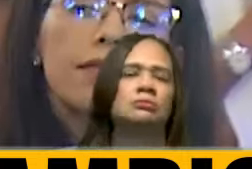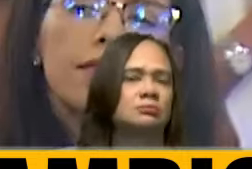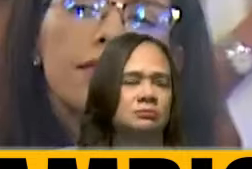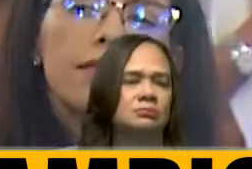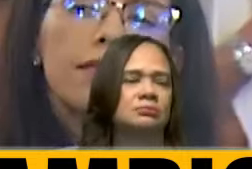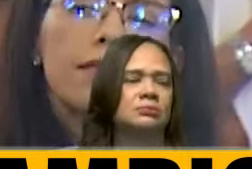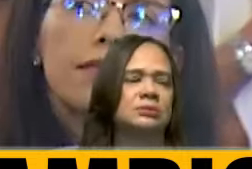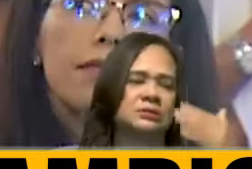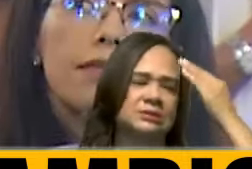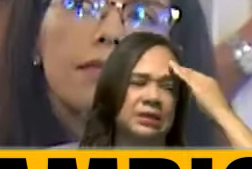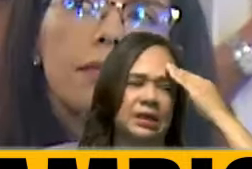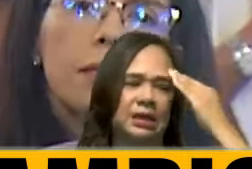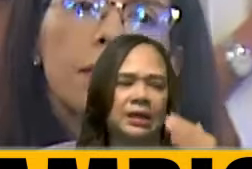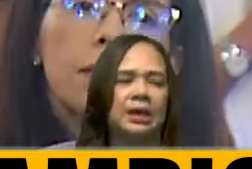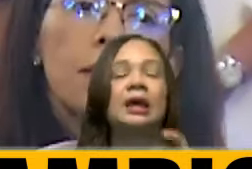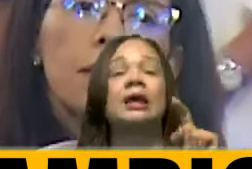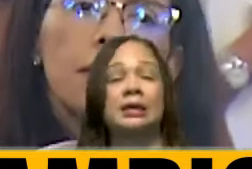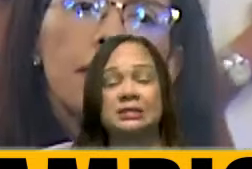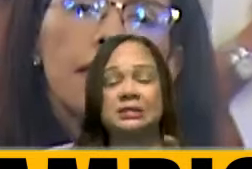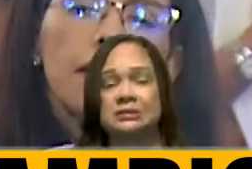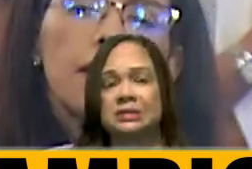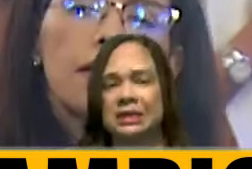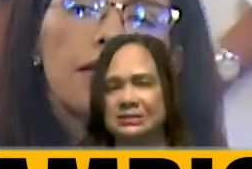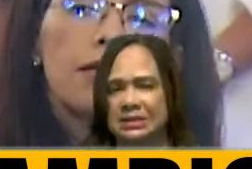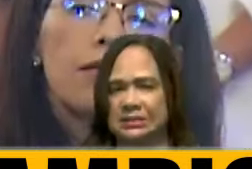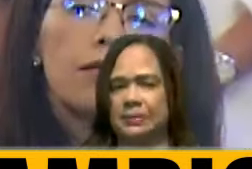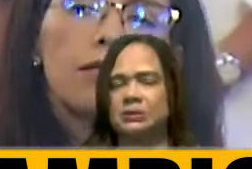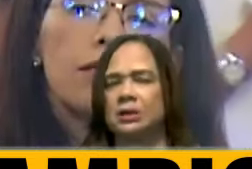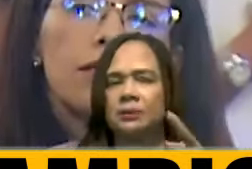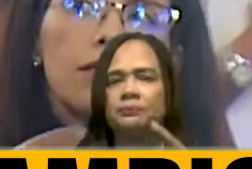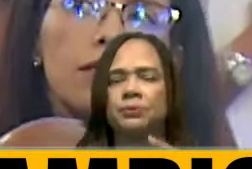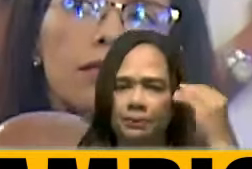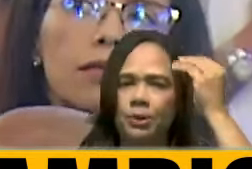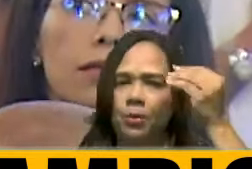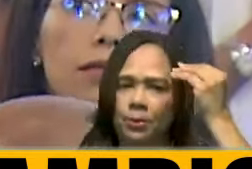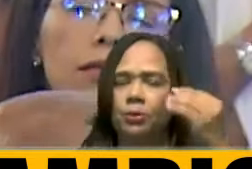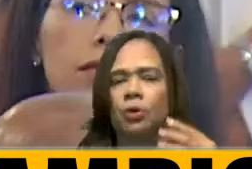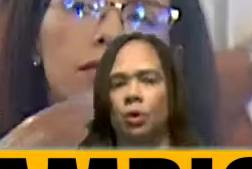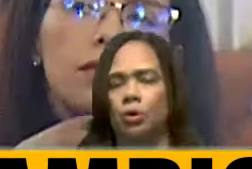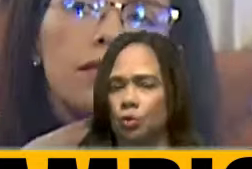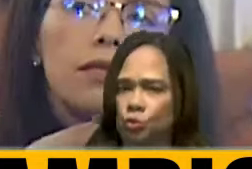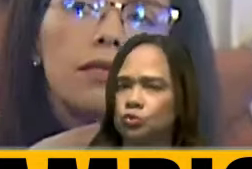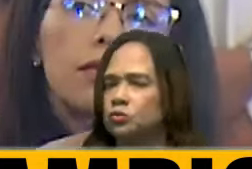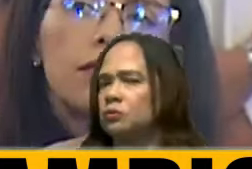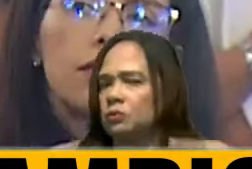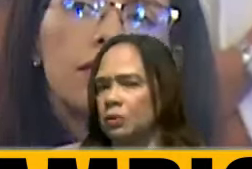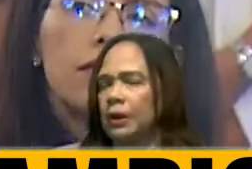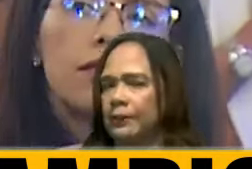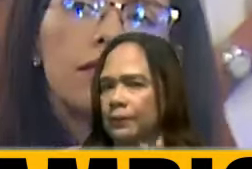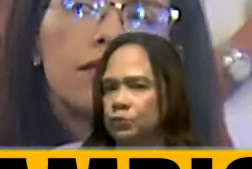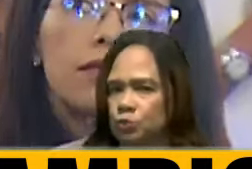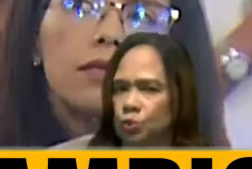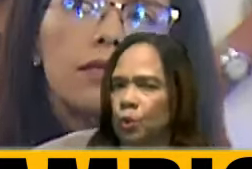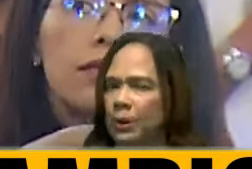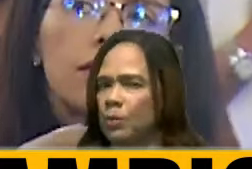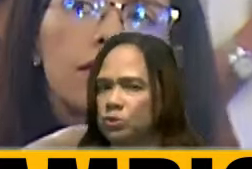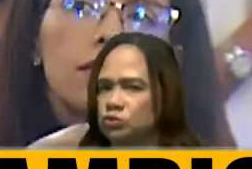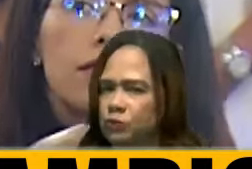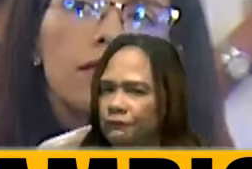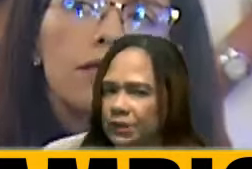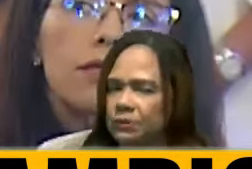todas partes se sabe algo que hay que humanizar entonces esa es la opinión que hemos sufrido nosotros hace mucho tiempo entonces yo